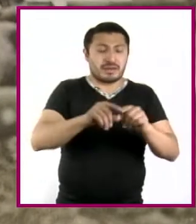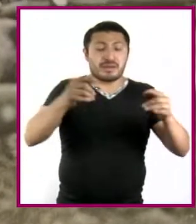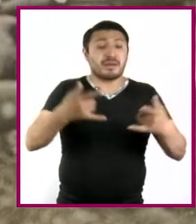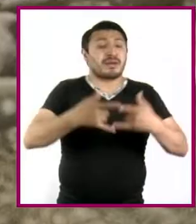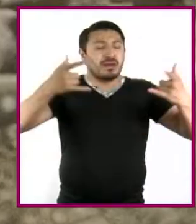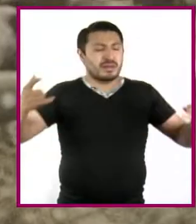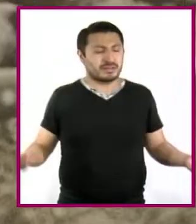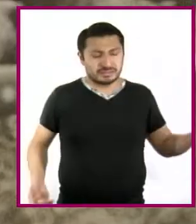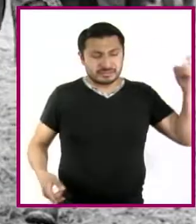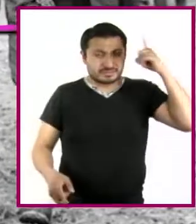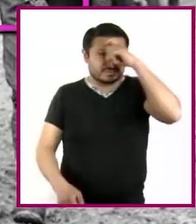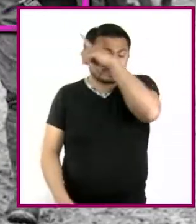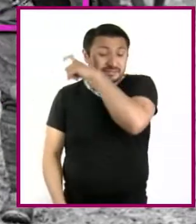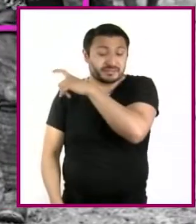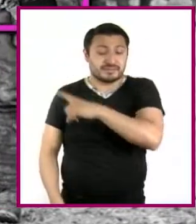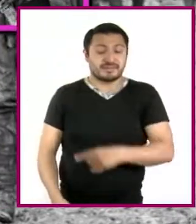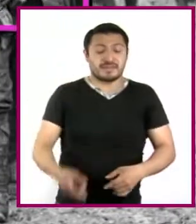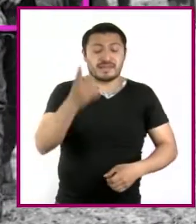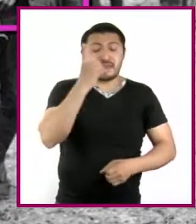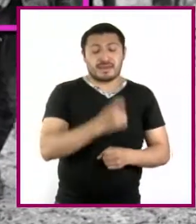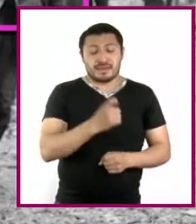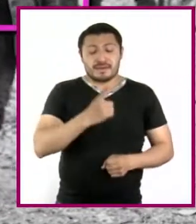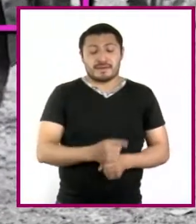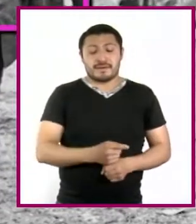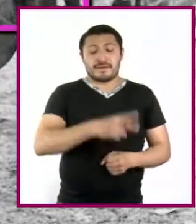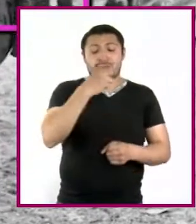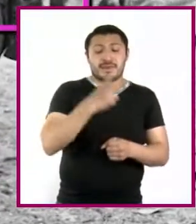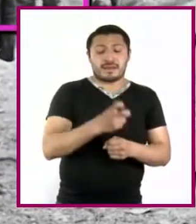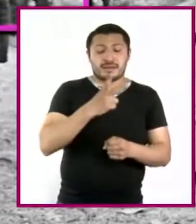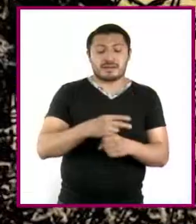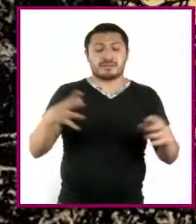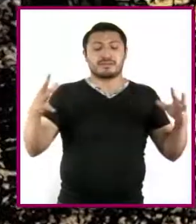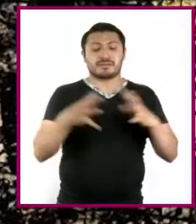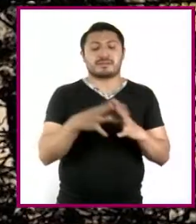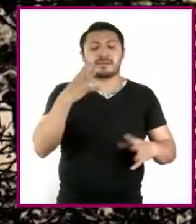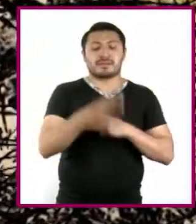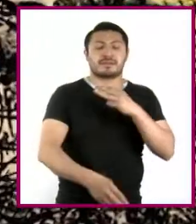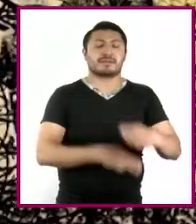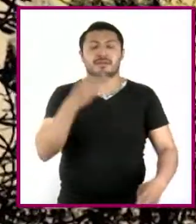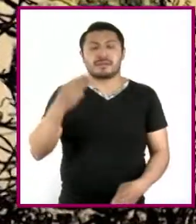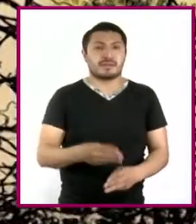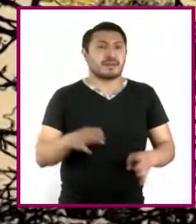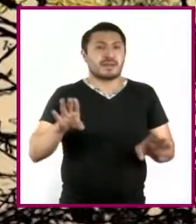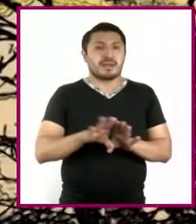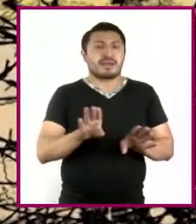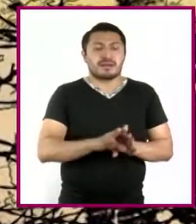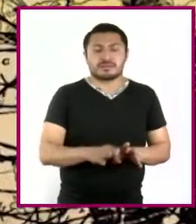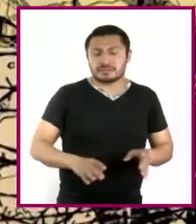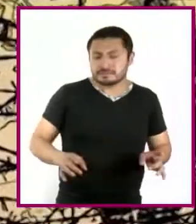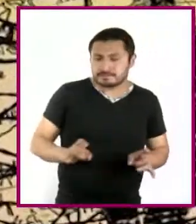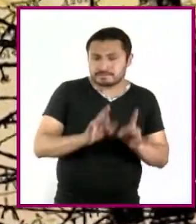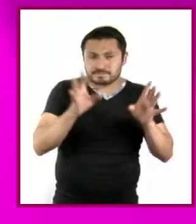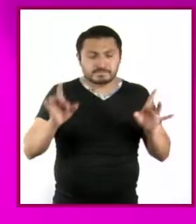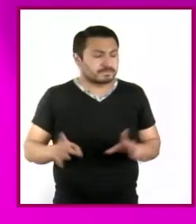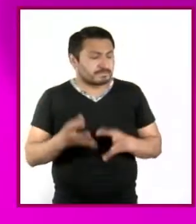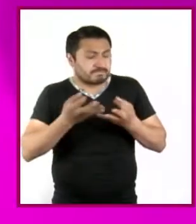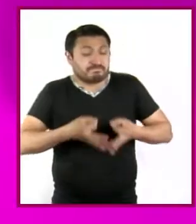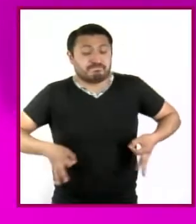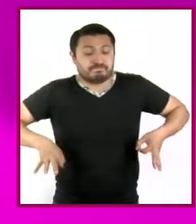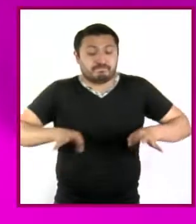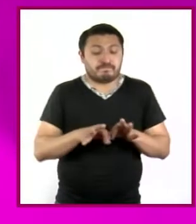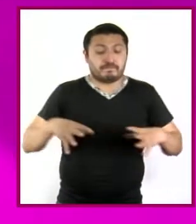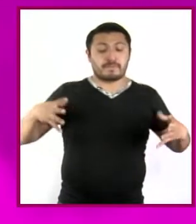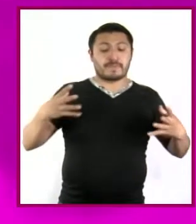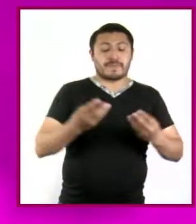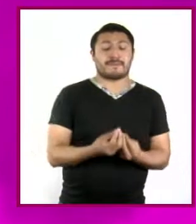historia complicada, la Primera y Segunda Guerra Mundial son los episodios causales clave, junto